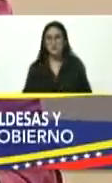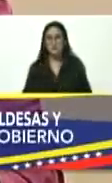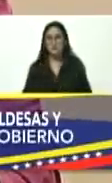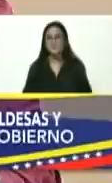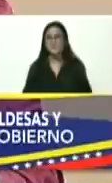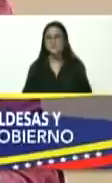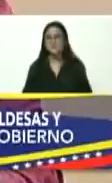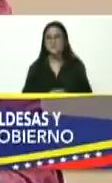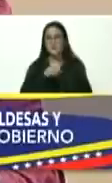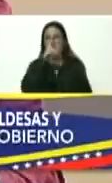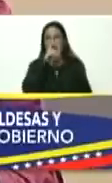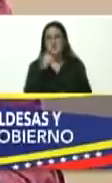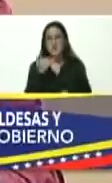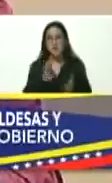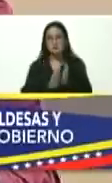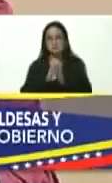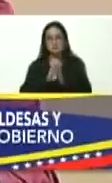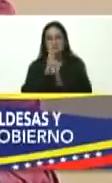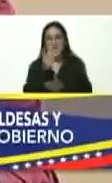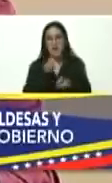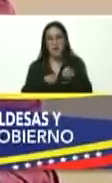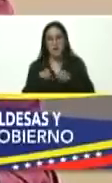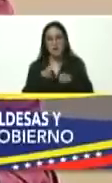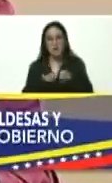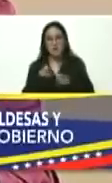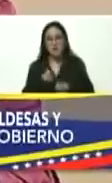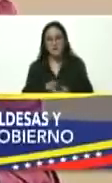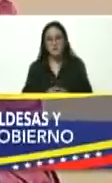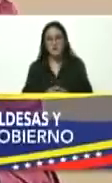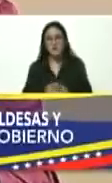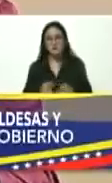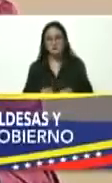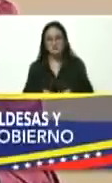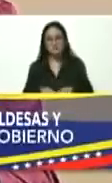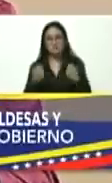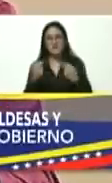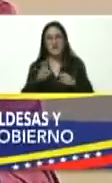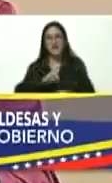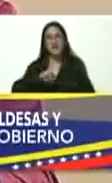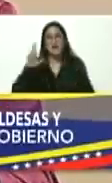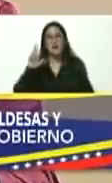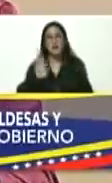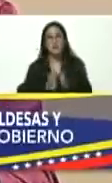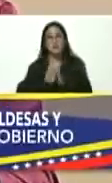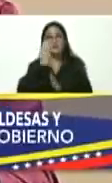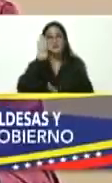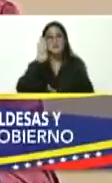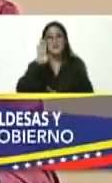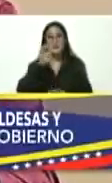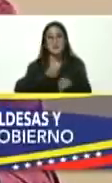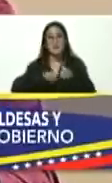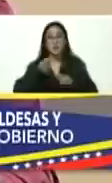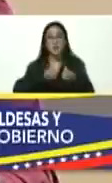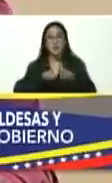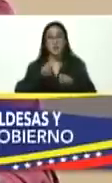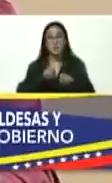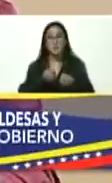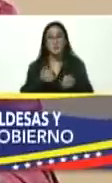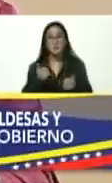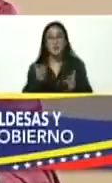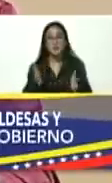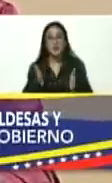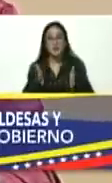como el año va en crecimiento económico vamos rompiendo los récords del crecimiento económico vamos ganando